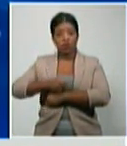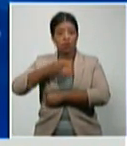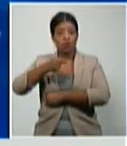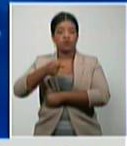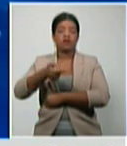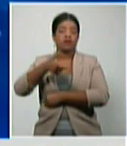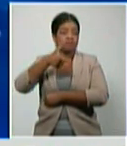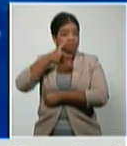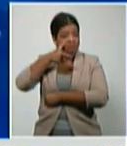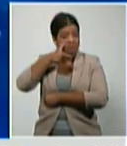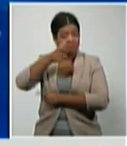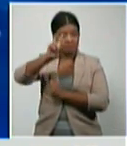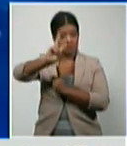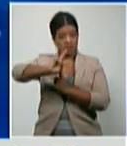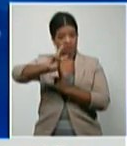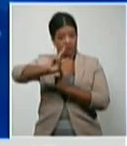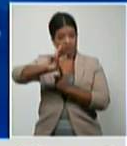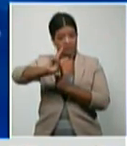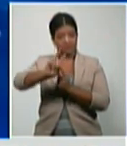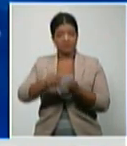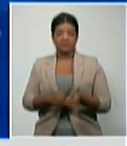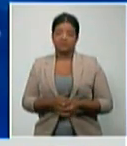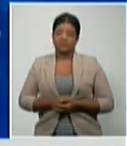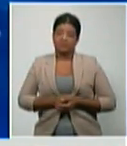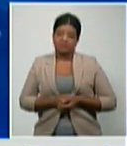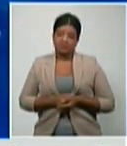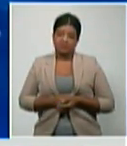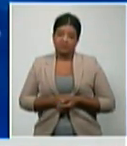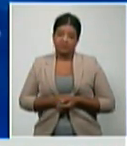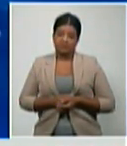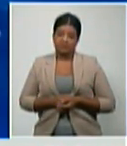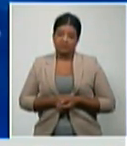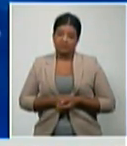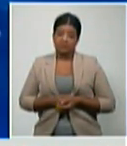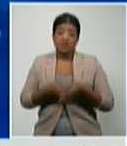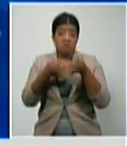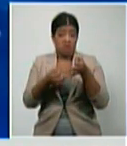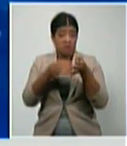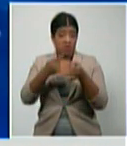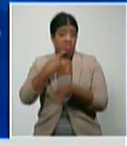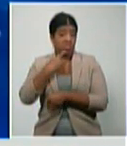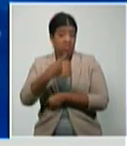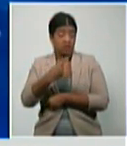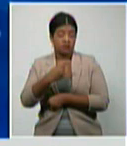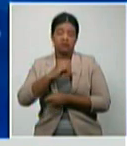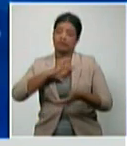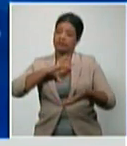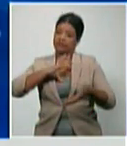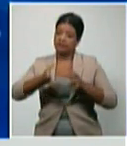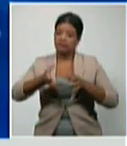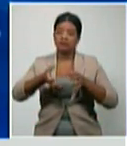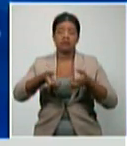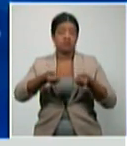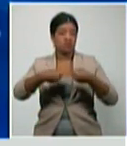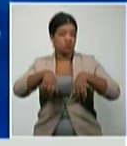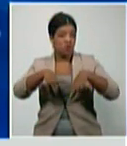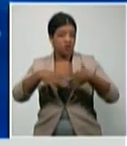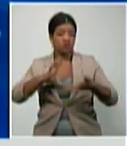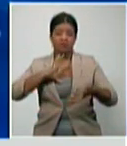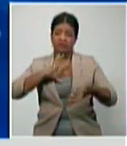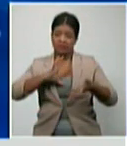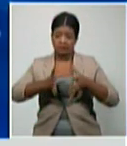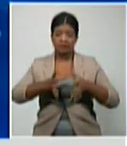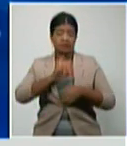en diferentes lugares. Como bien decía, compleja la situación epidemiológica, se ha estado